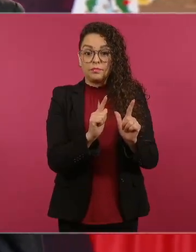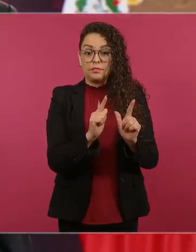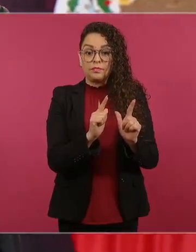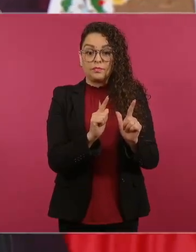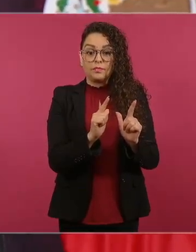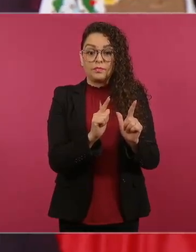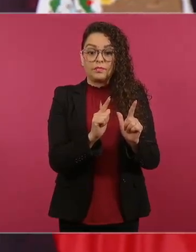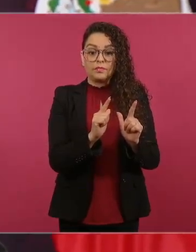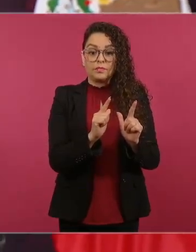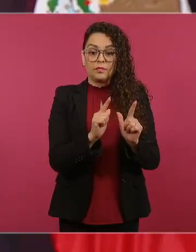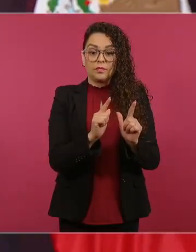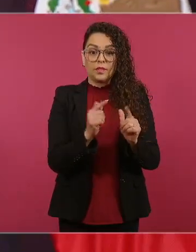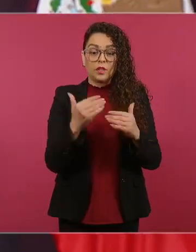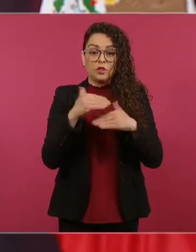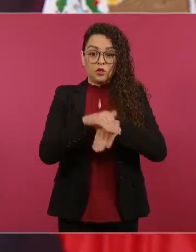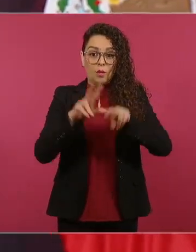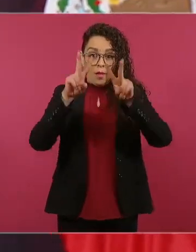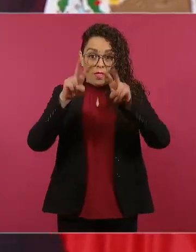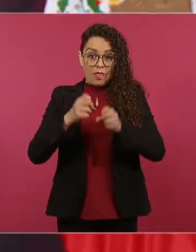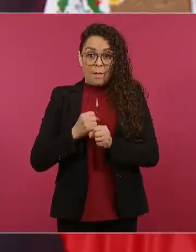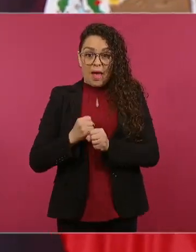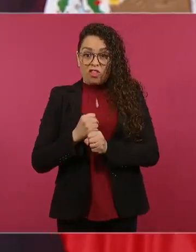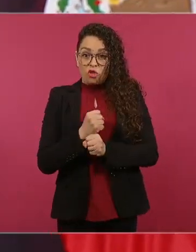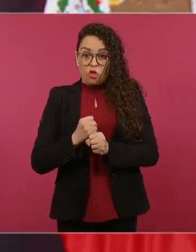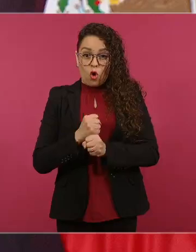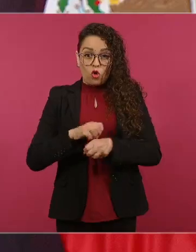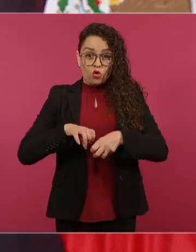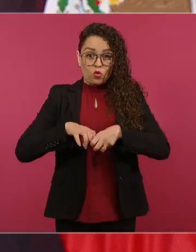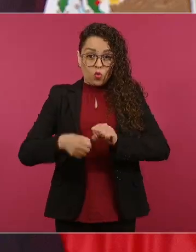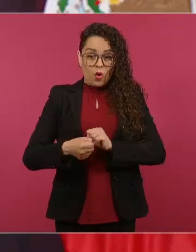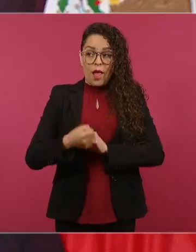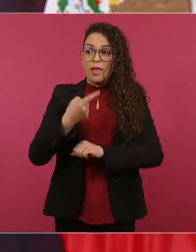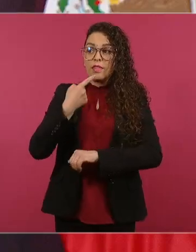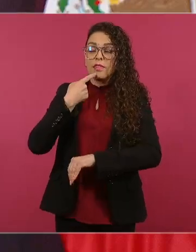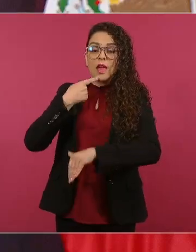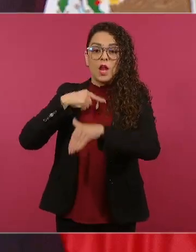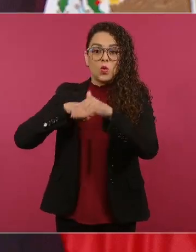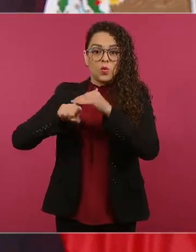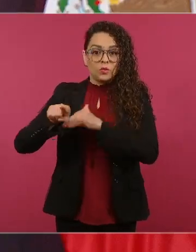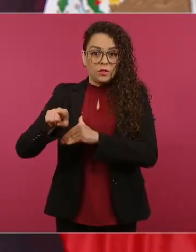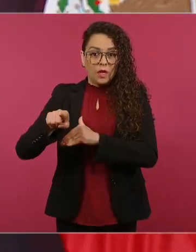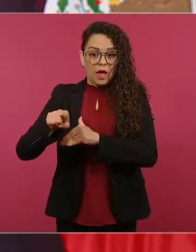en contra de la tortura de los que habían